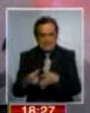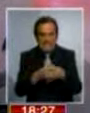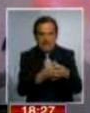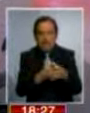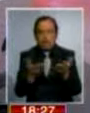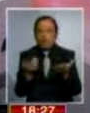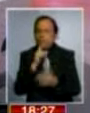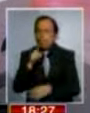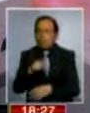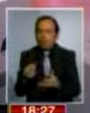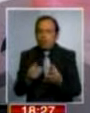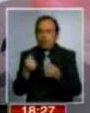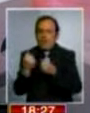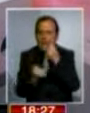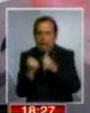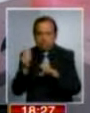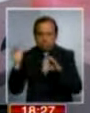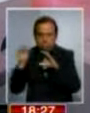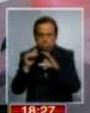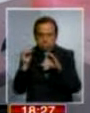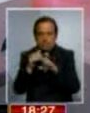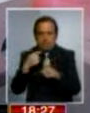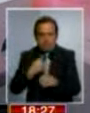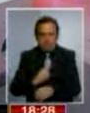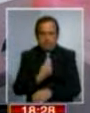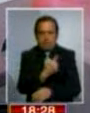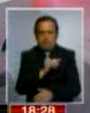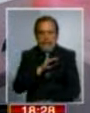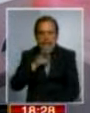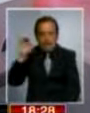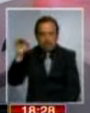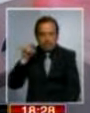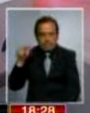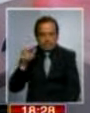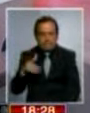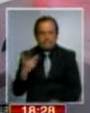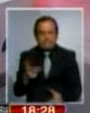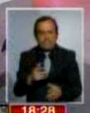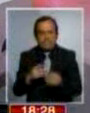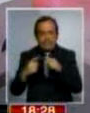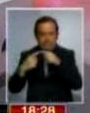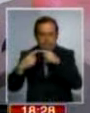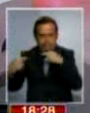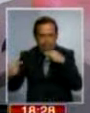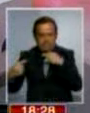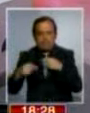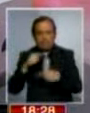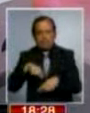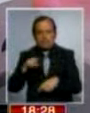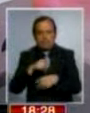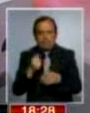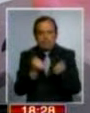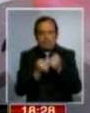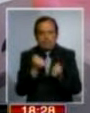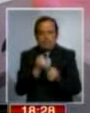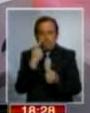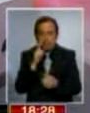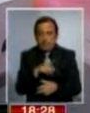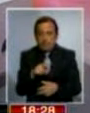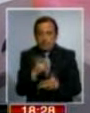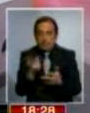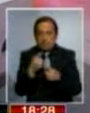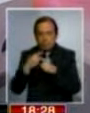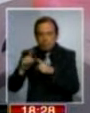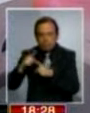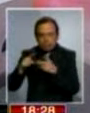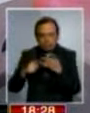¿Sacarlas cómo? Sacarlas con vehículos de gendarmería hacia el penal de Alto Hospicio, donde se cortan los caminos, donde están los vehículos disponibles. Entonces, por eso es una suma